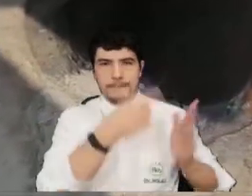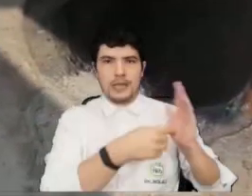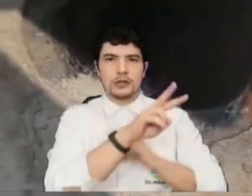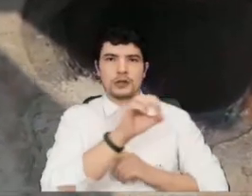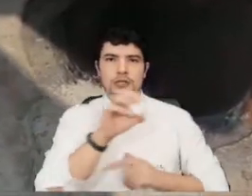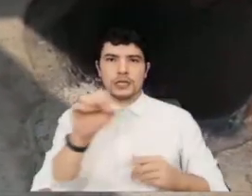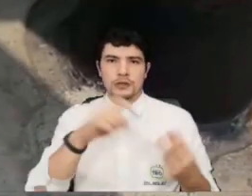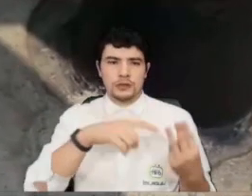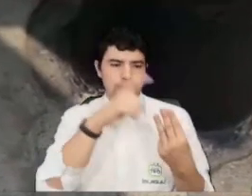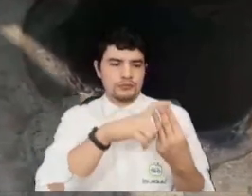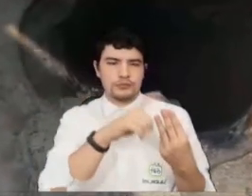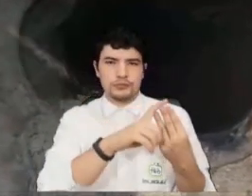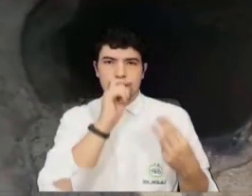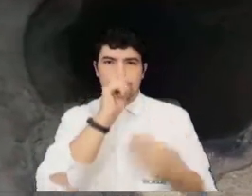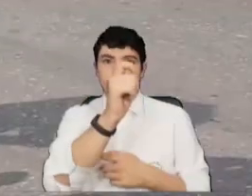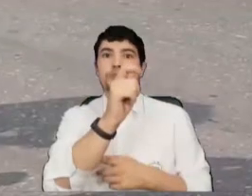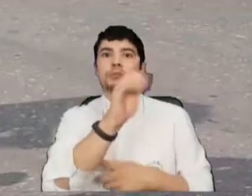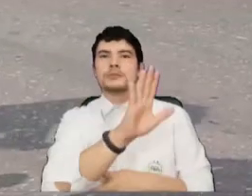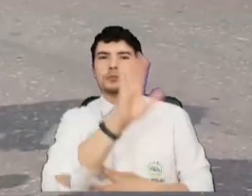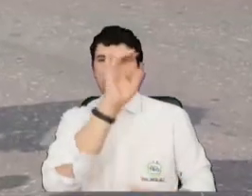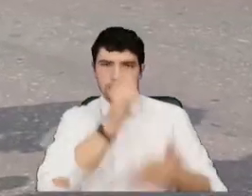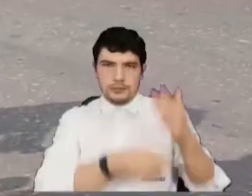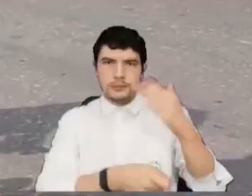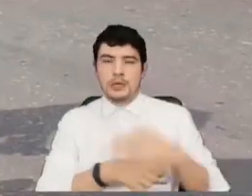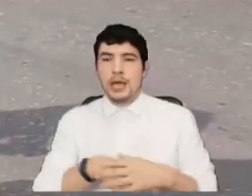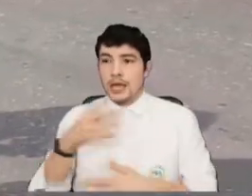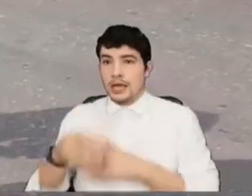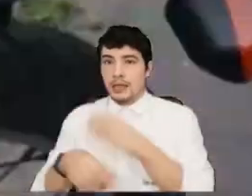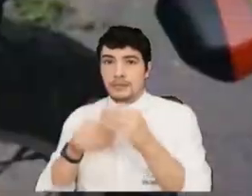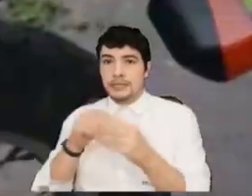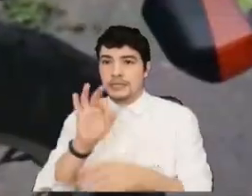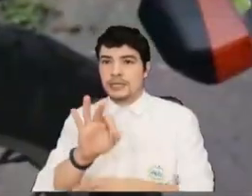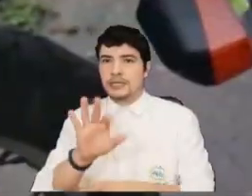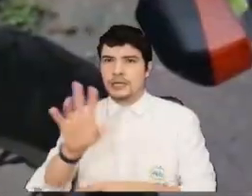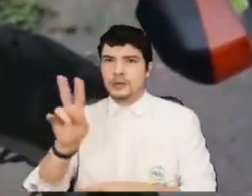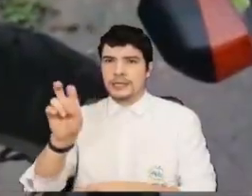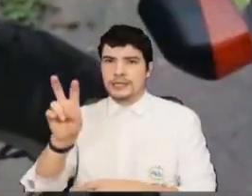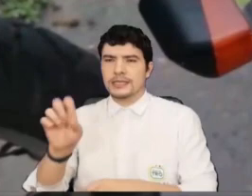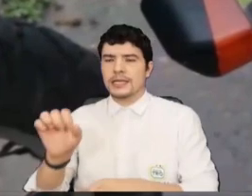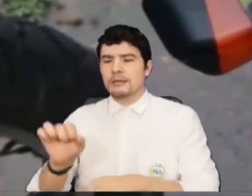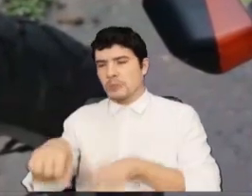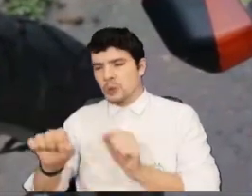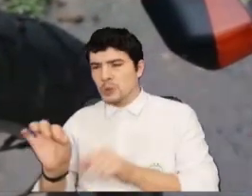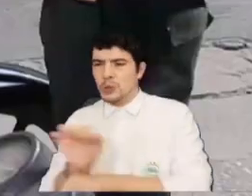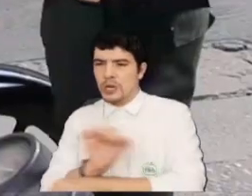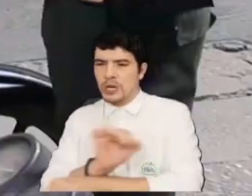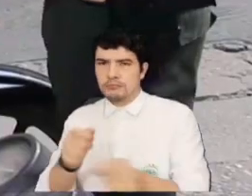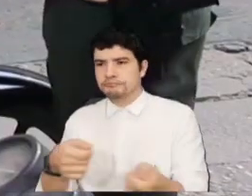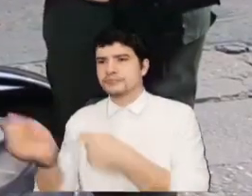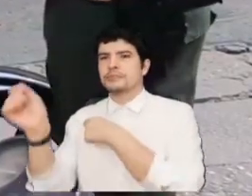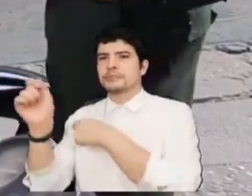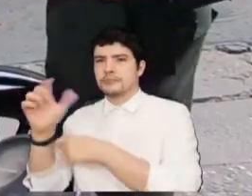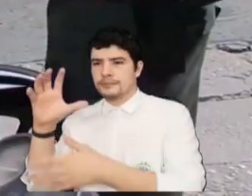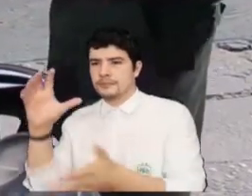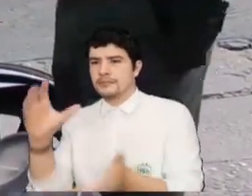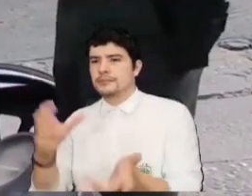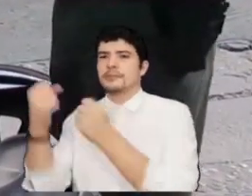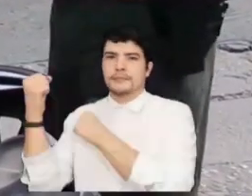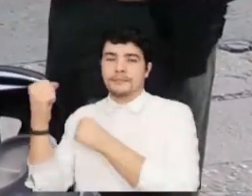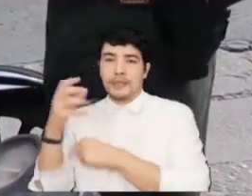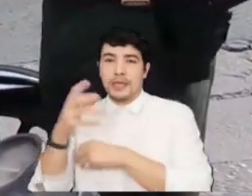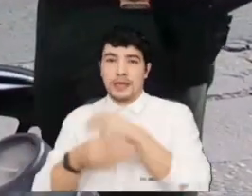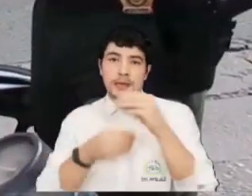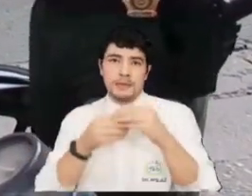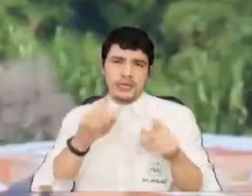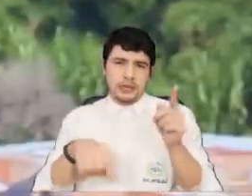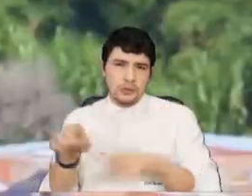tránsito, 557 inmovilizaciones, y de igual manera se han realizado 6 cierres a establecimientos y 1 a una